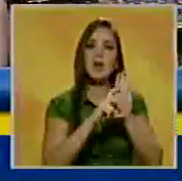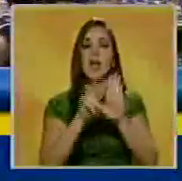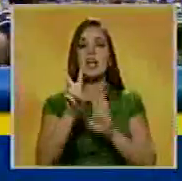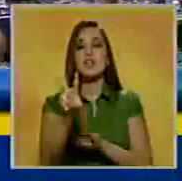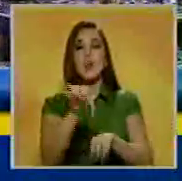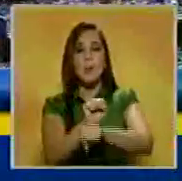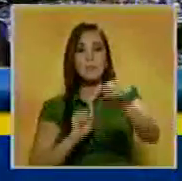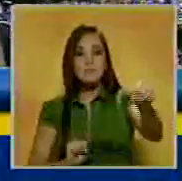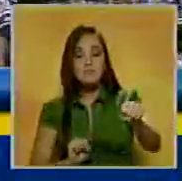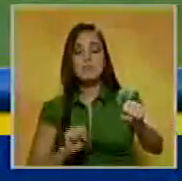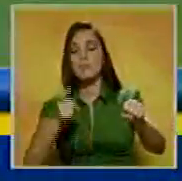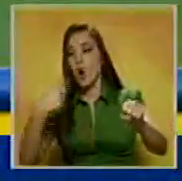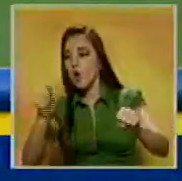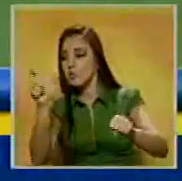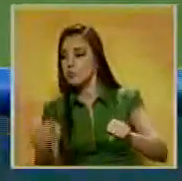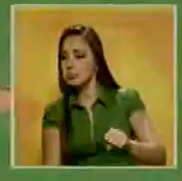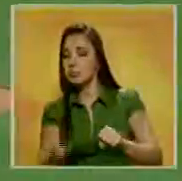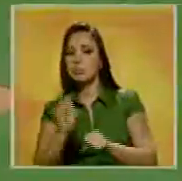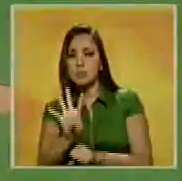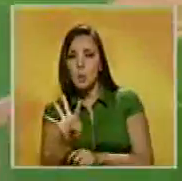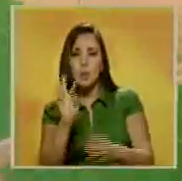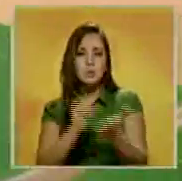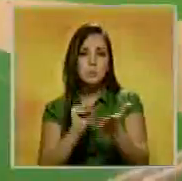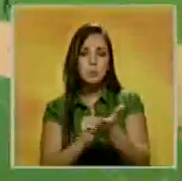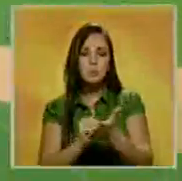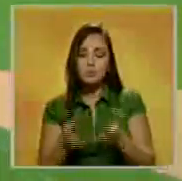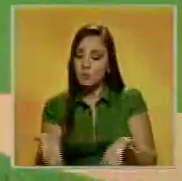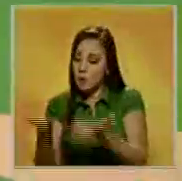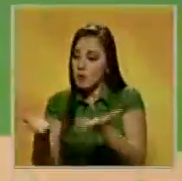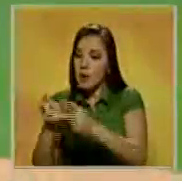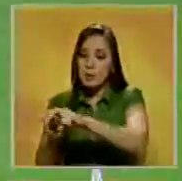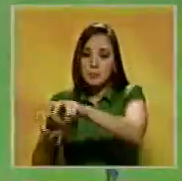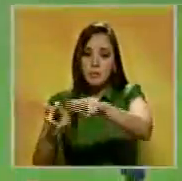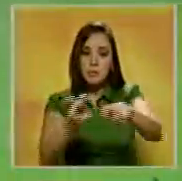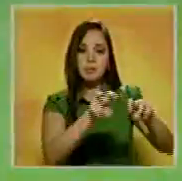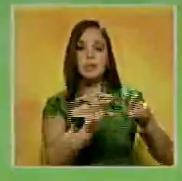Freddy Galvis ligó de 4-3 con remolcada, anotada y pasaporte.